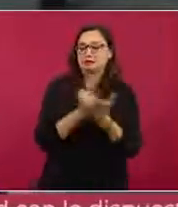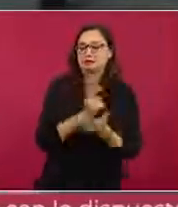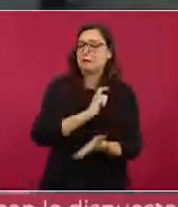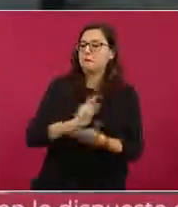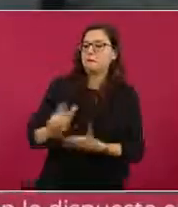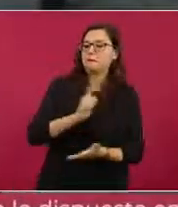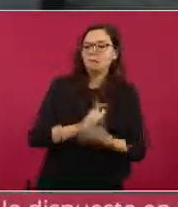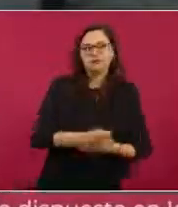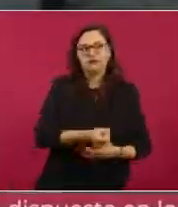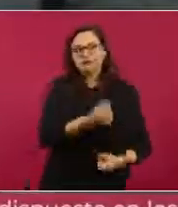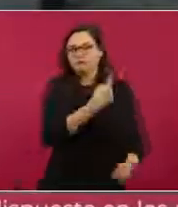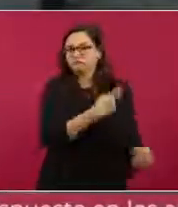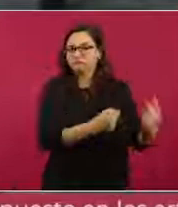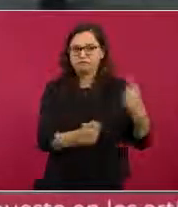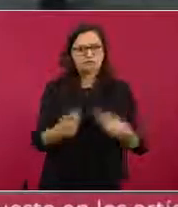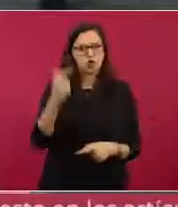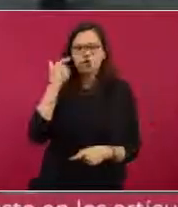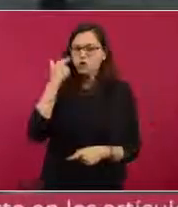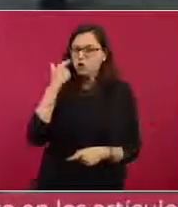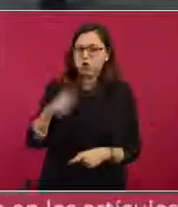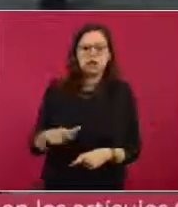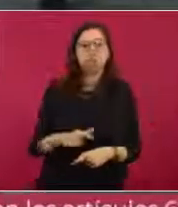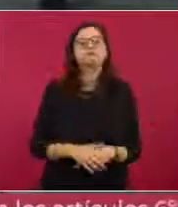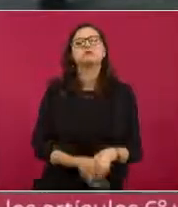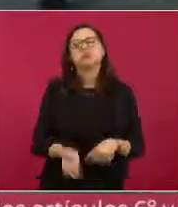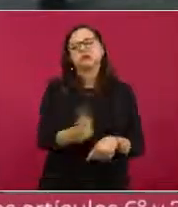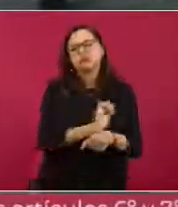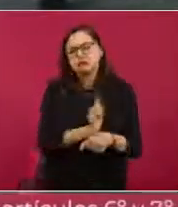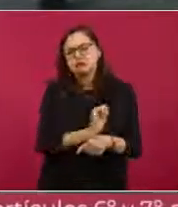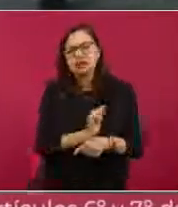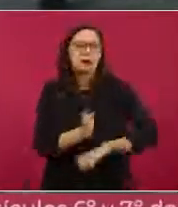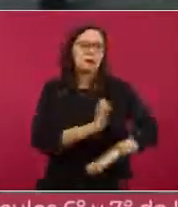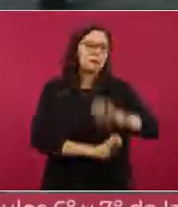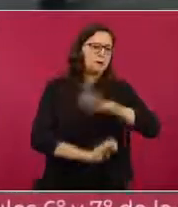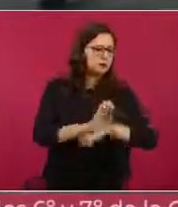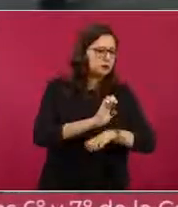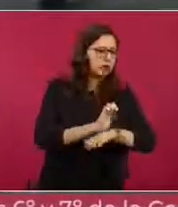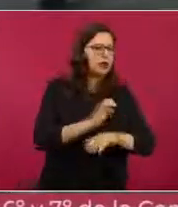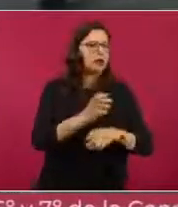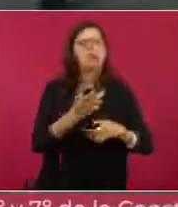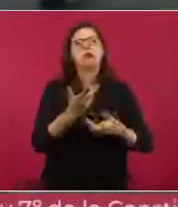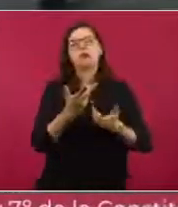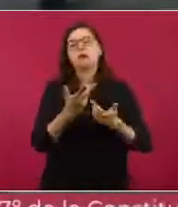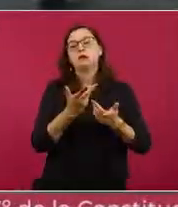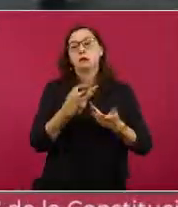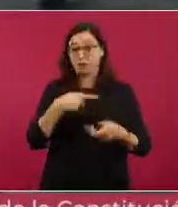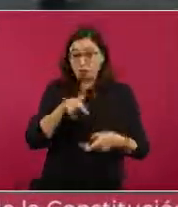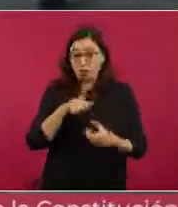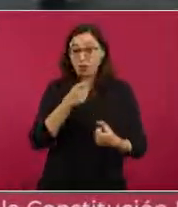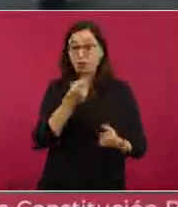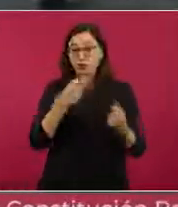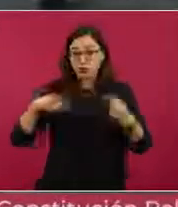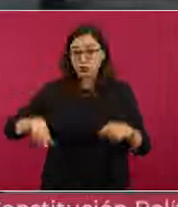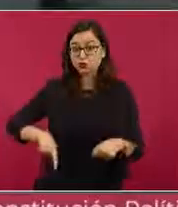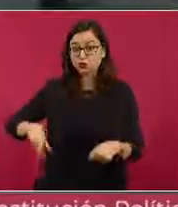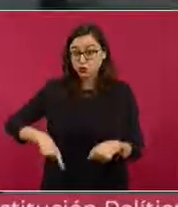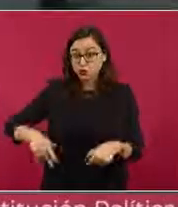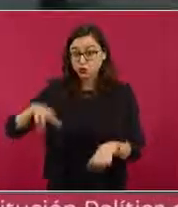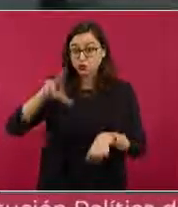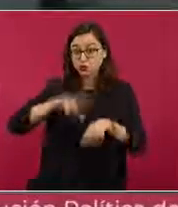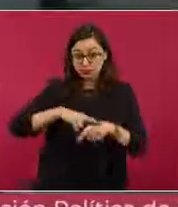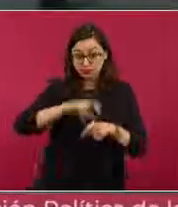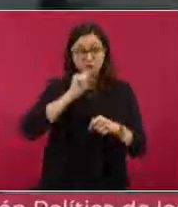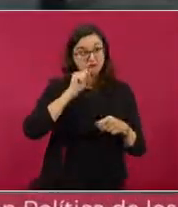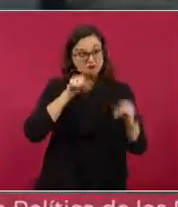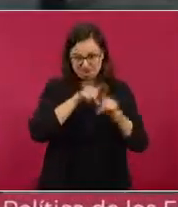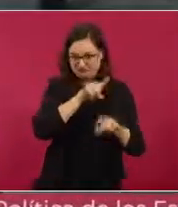habló de empresarios, pero también hay gobernadores y también sería muy importante que también se dé